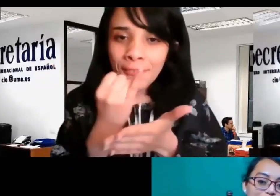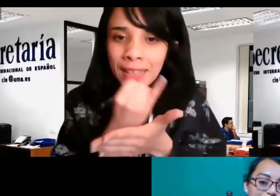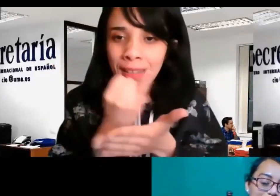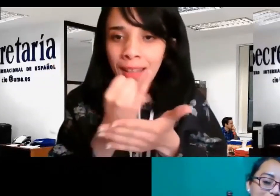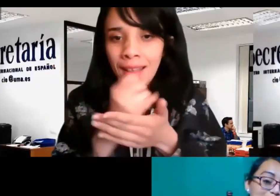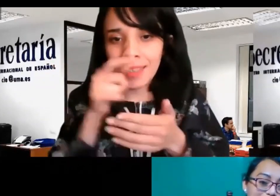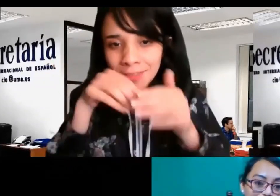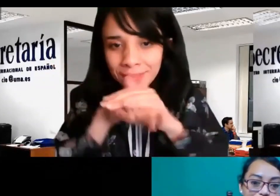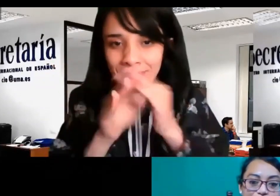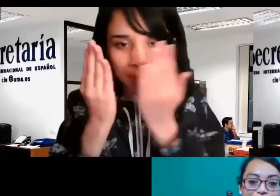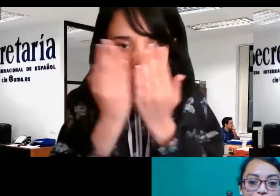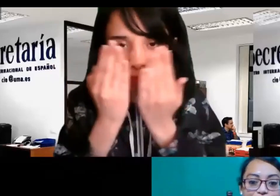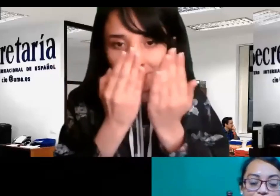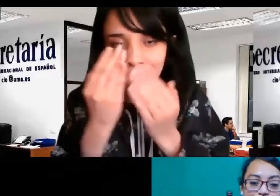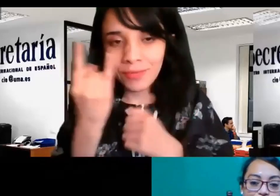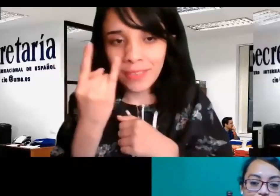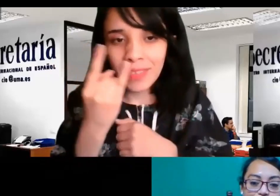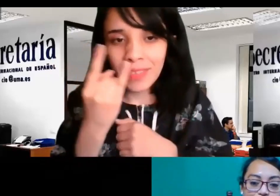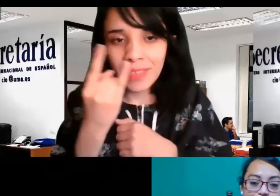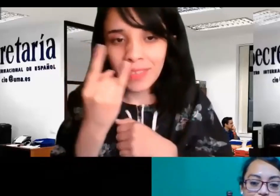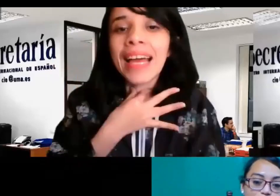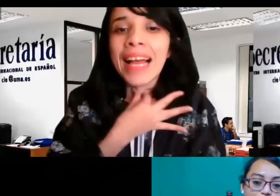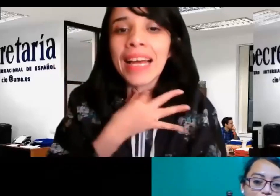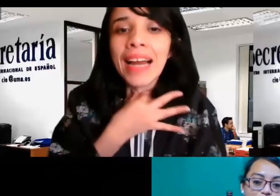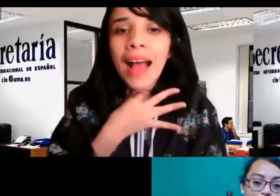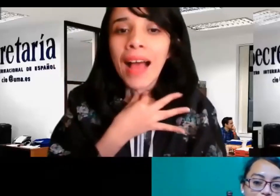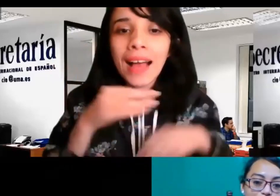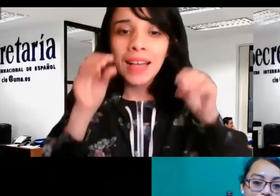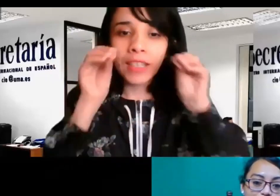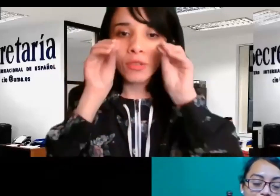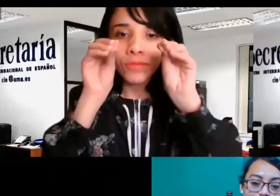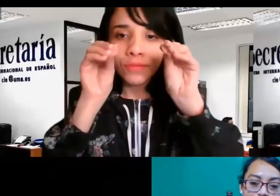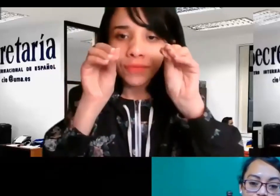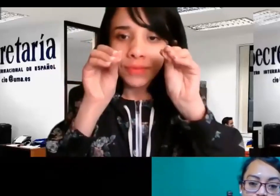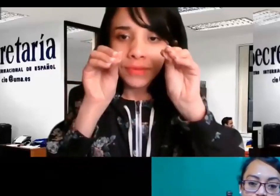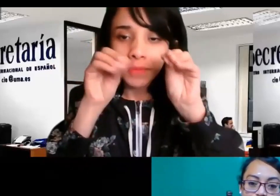Ella dice que quiere inscribirse y para estudiar la carrera